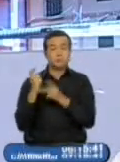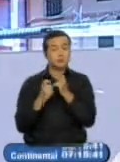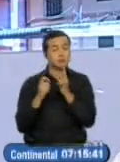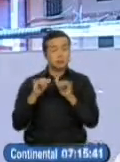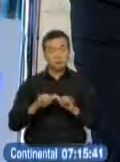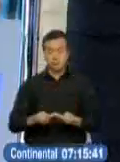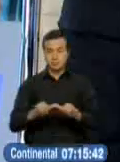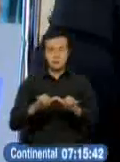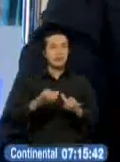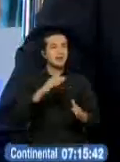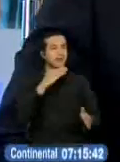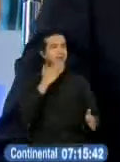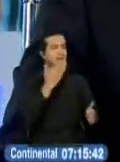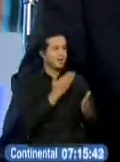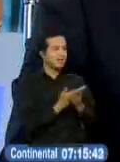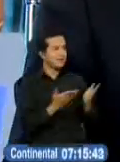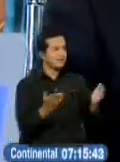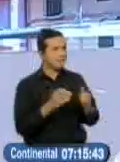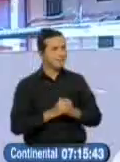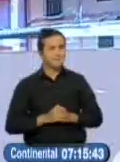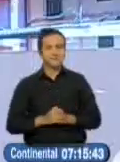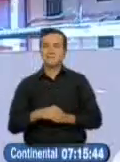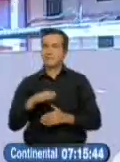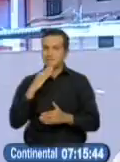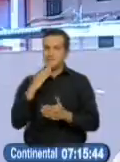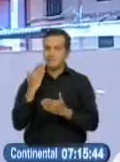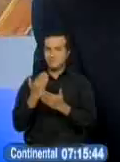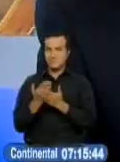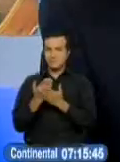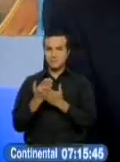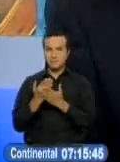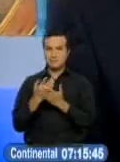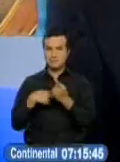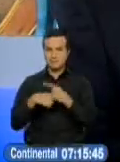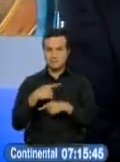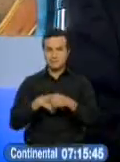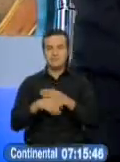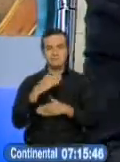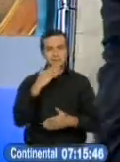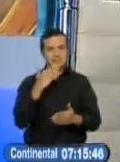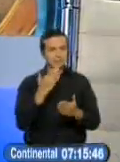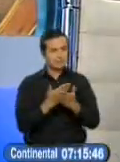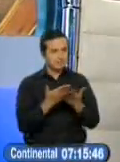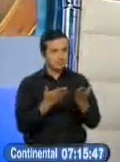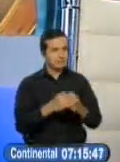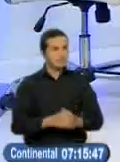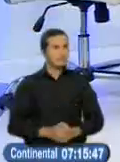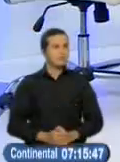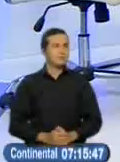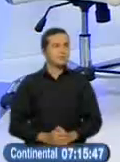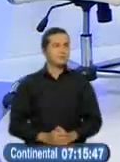adelante. Javier Díaz, muchas gracias por estar con nosotros. Una breve pausa, regresamos. Gracias, Javier. Perfecto, Carlos.